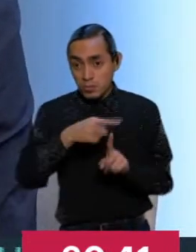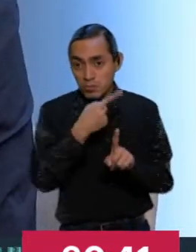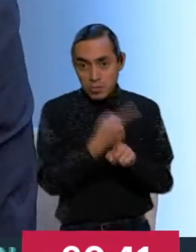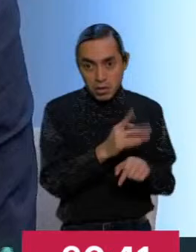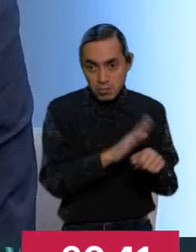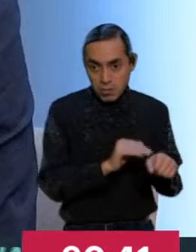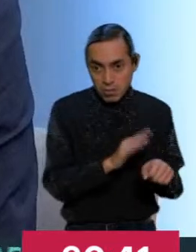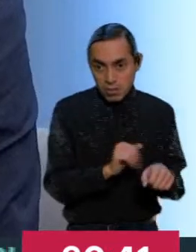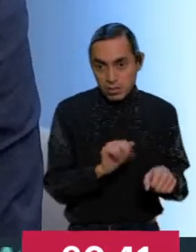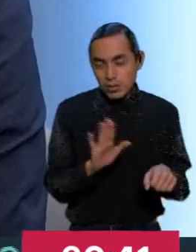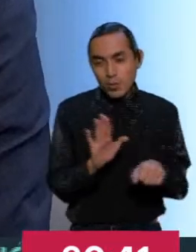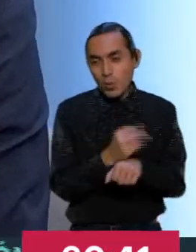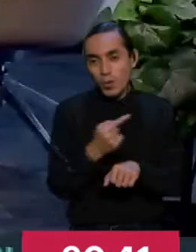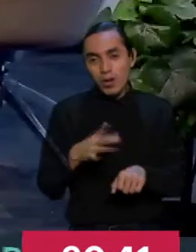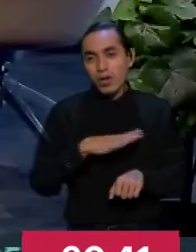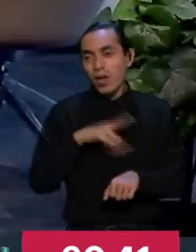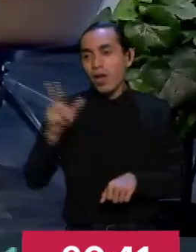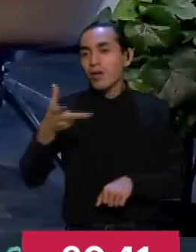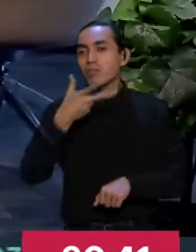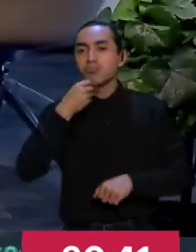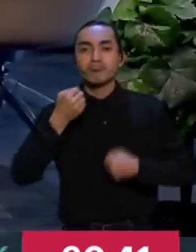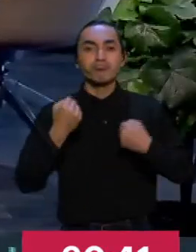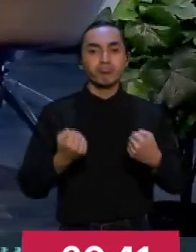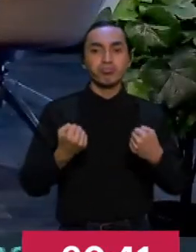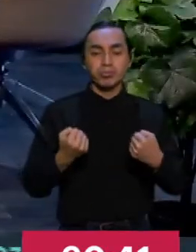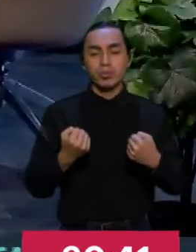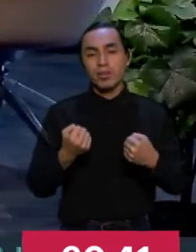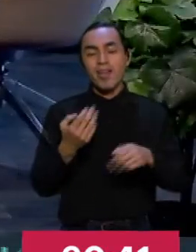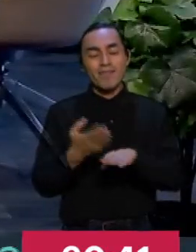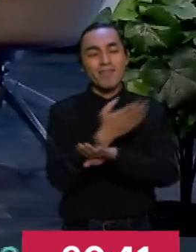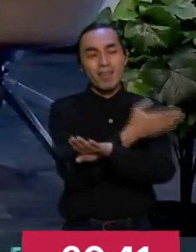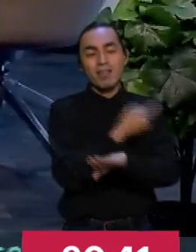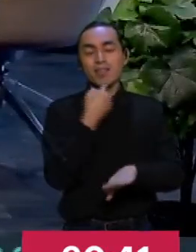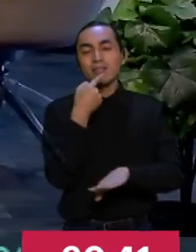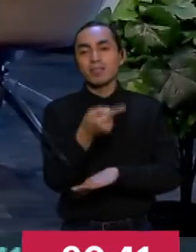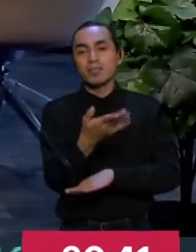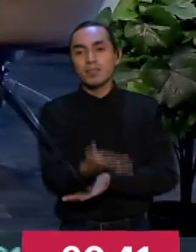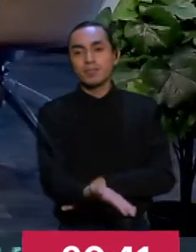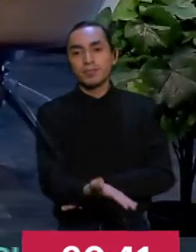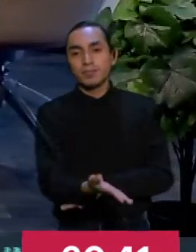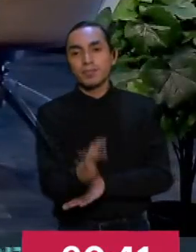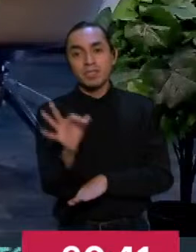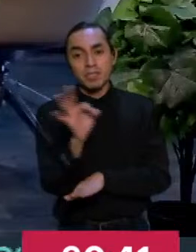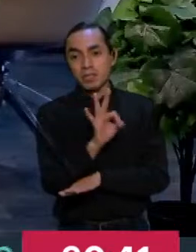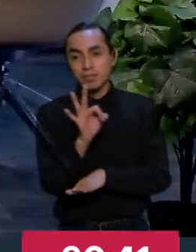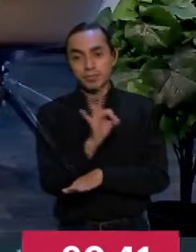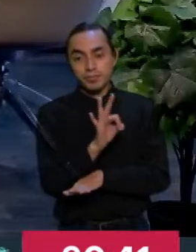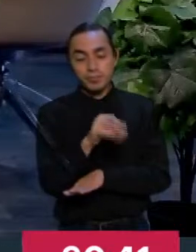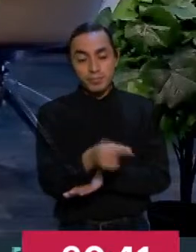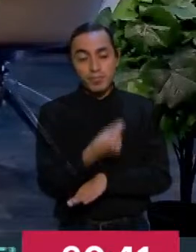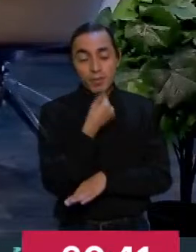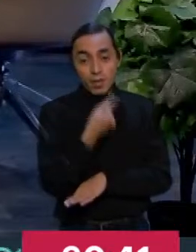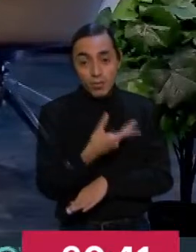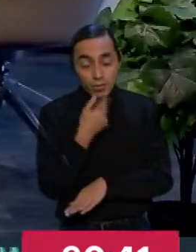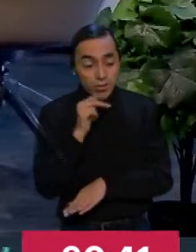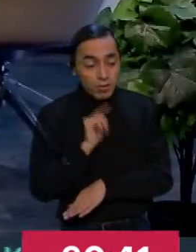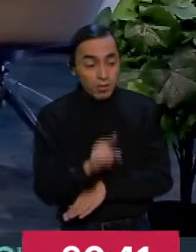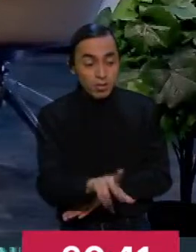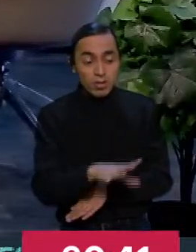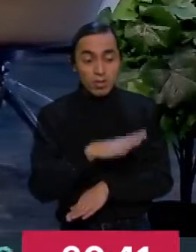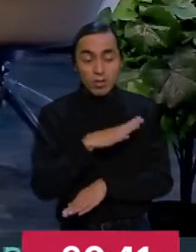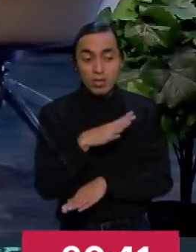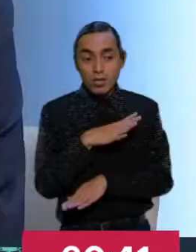lógica cultural del machismo. Y mencioné al inicio en algún momento de si seguimos considerando a los niños y niñas como objetos de